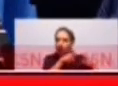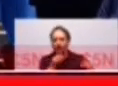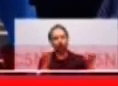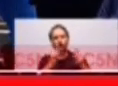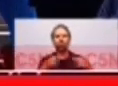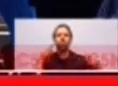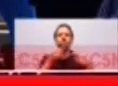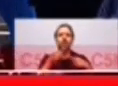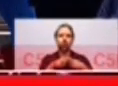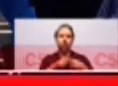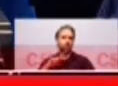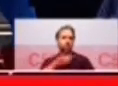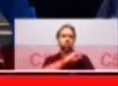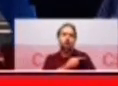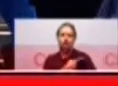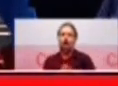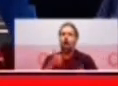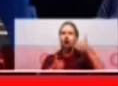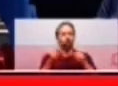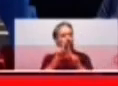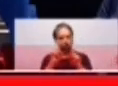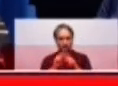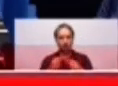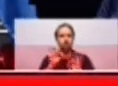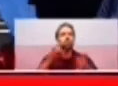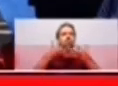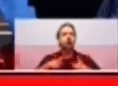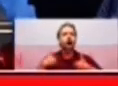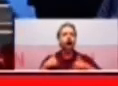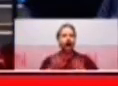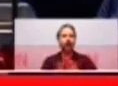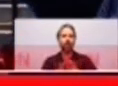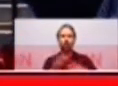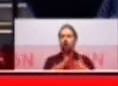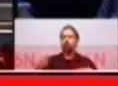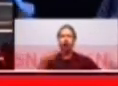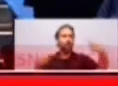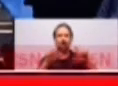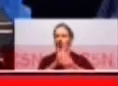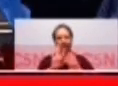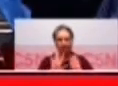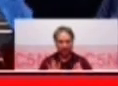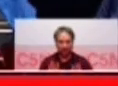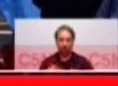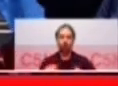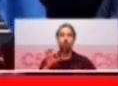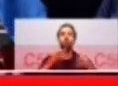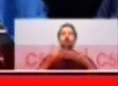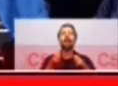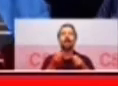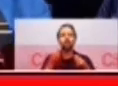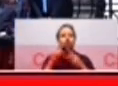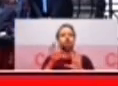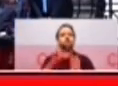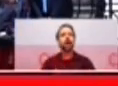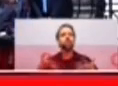hicieron mucho hincapié con Los monotributistas estamos hablando de aquellos tercerizados también seguridad limpieza esa posibilidad de